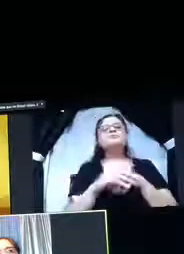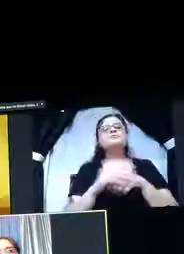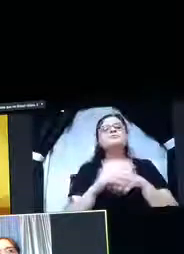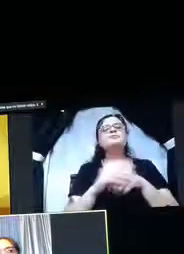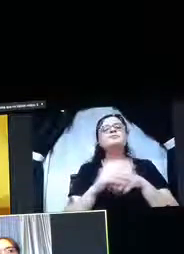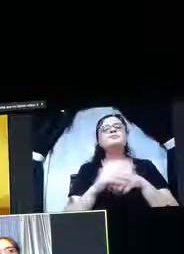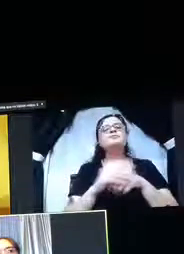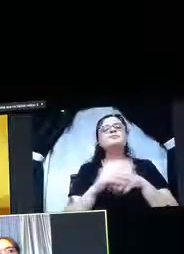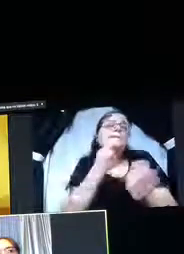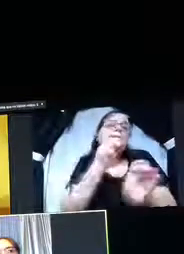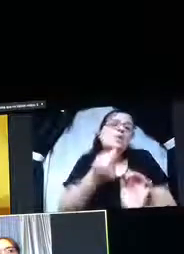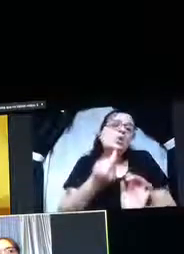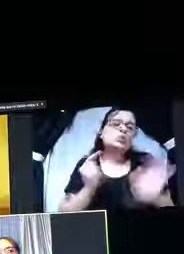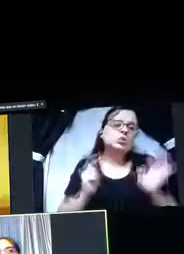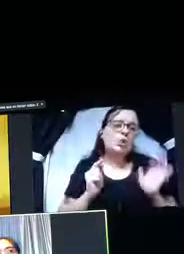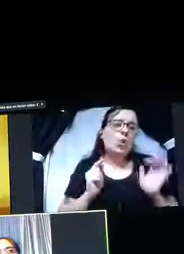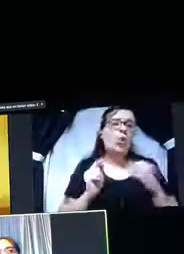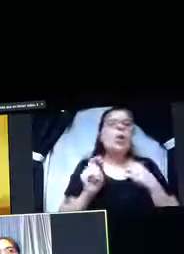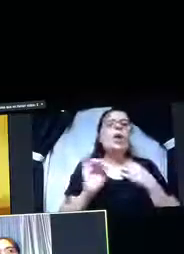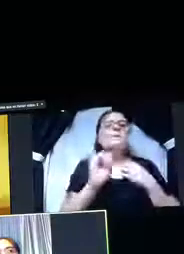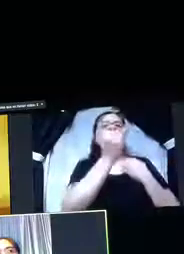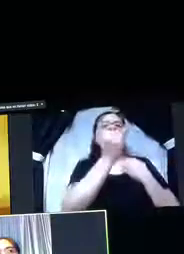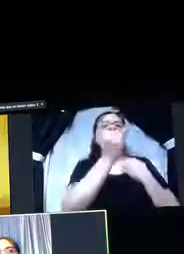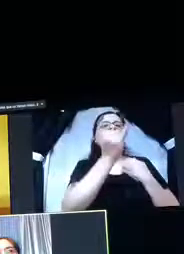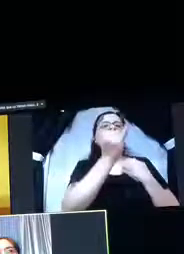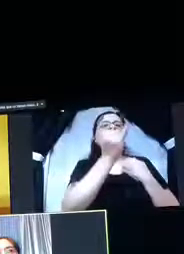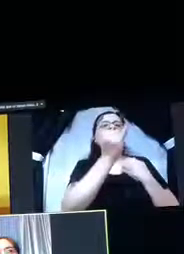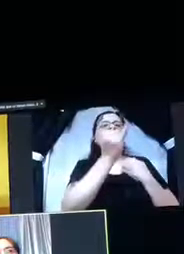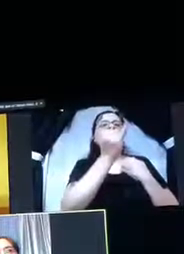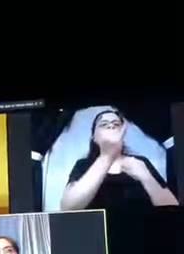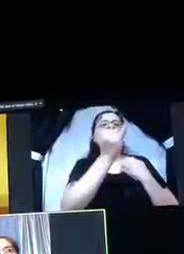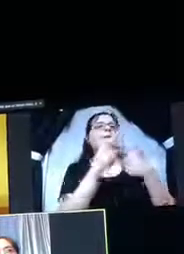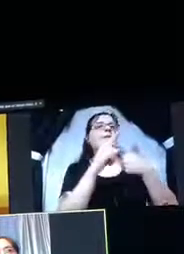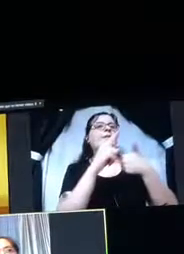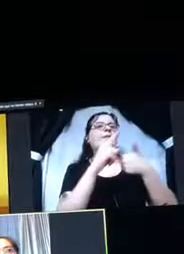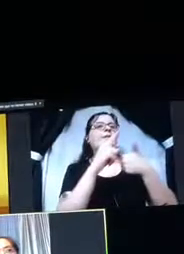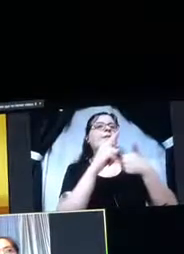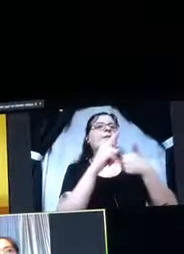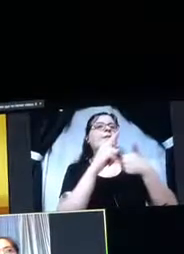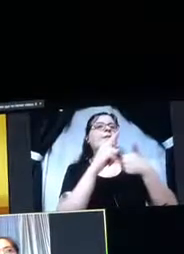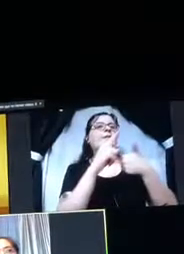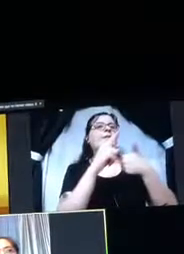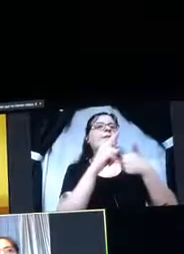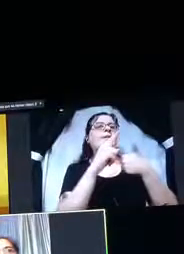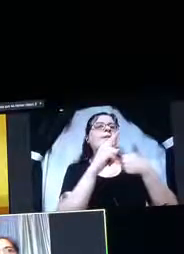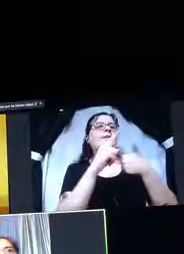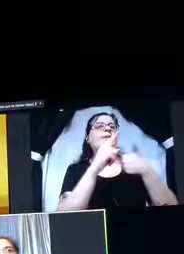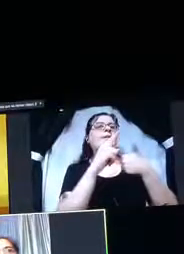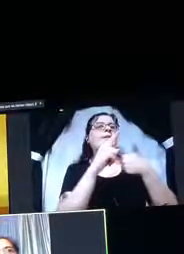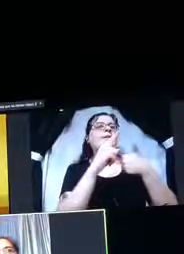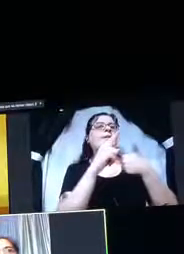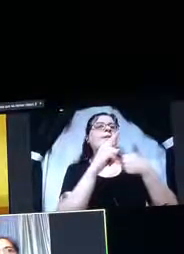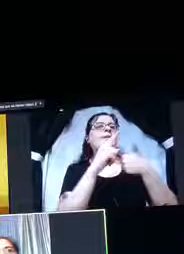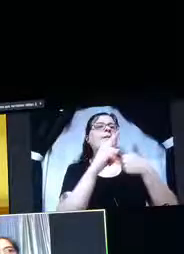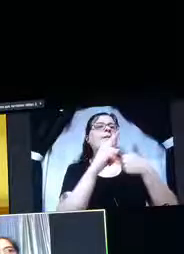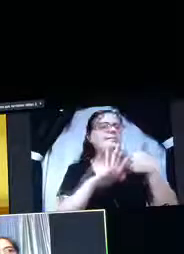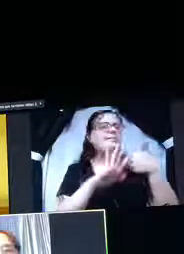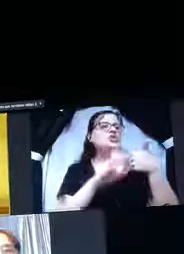ciertas habilidades previas a lo que sería la comprensión en sí asociativa y después empezar